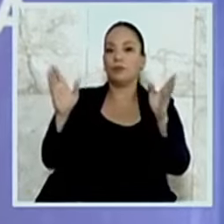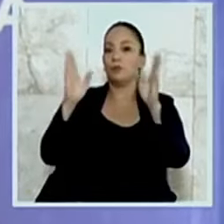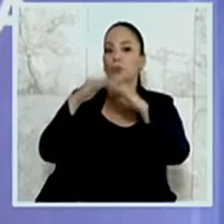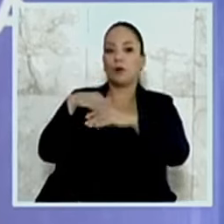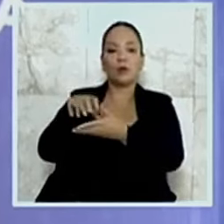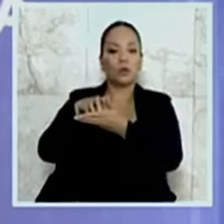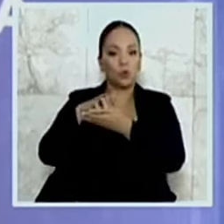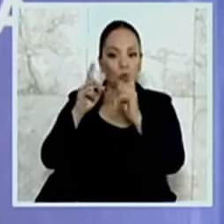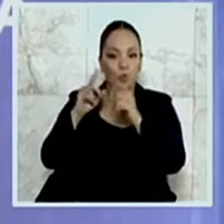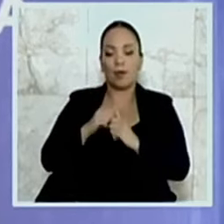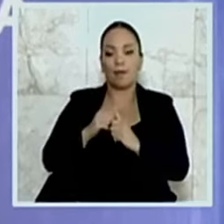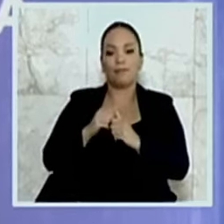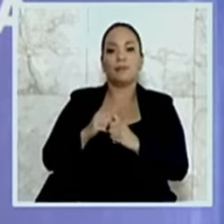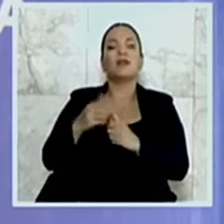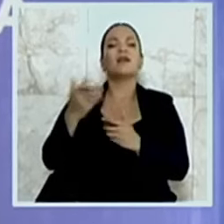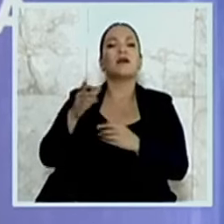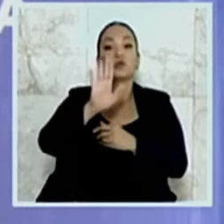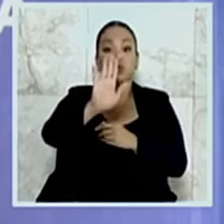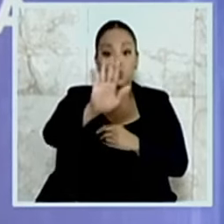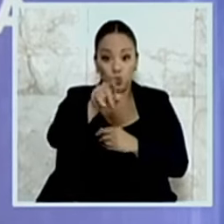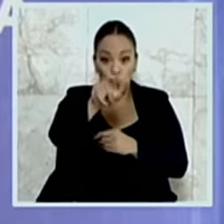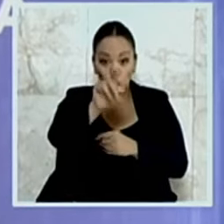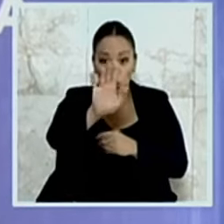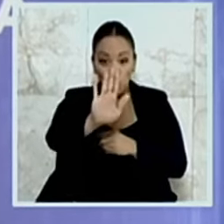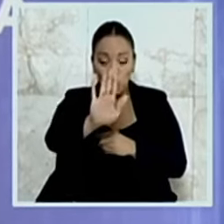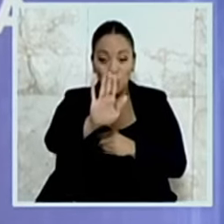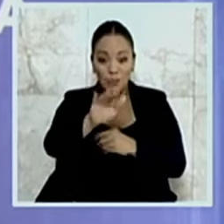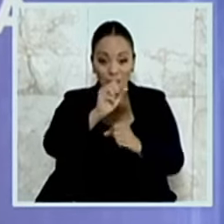felicito. No debe quedar